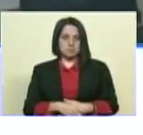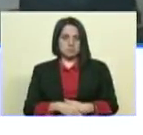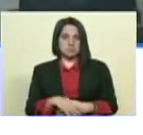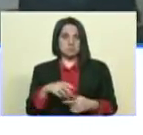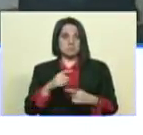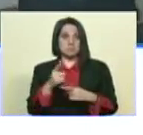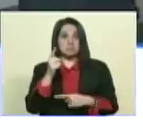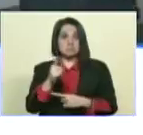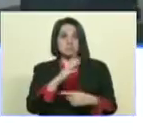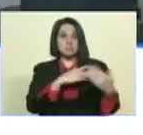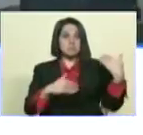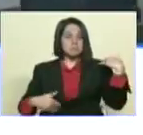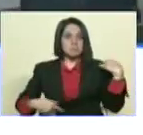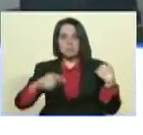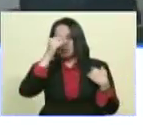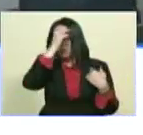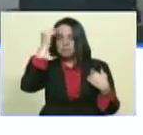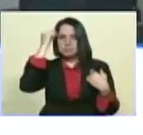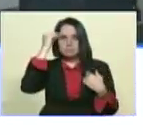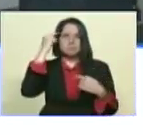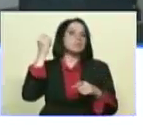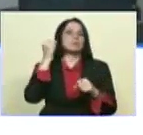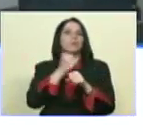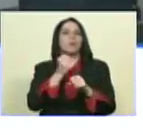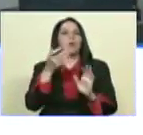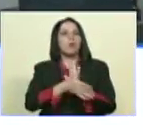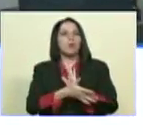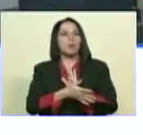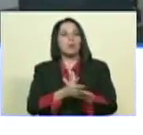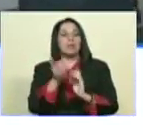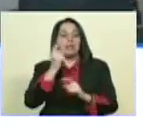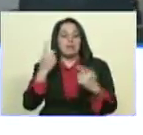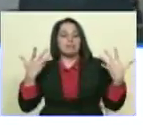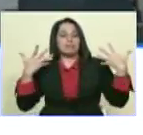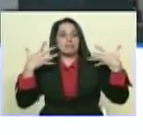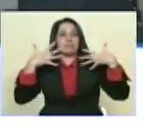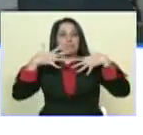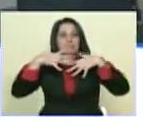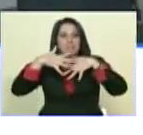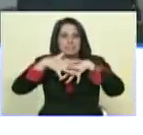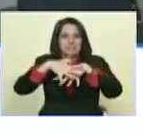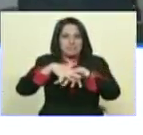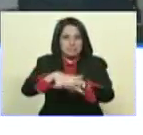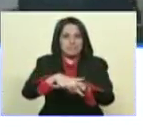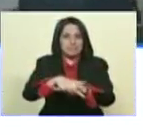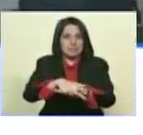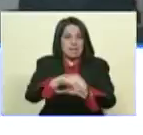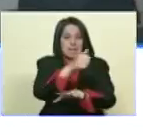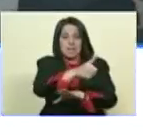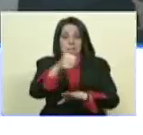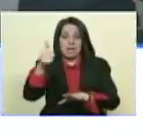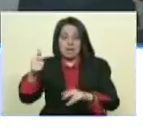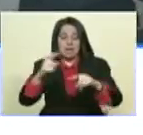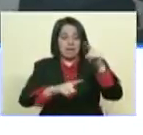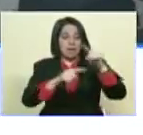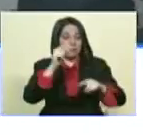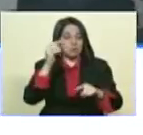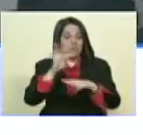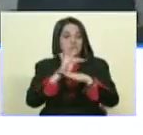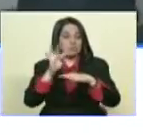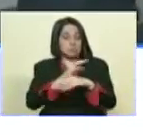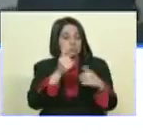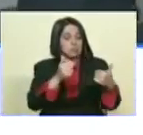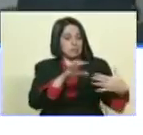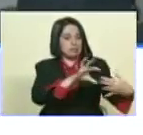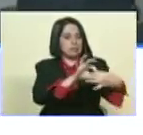Soberanía Política, Padrino López, es un gran trabajo. Integrar los esfuerzos, que cada cosa funcione.